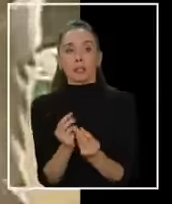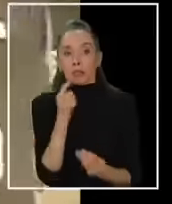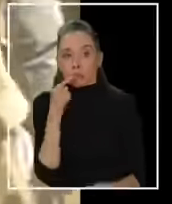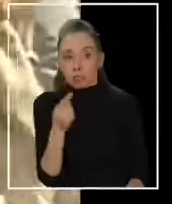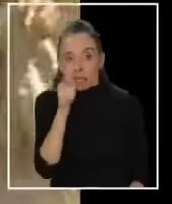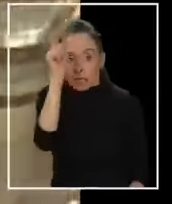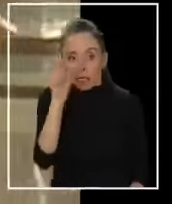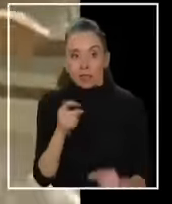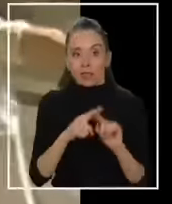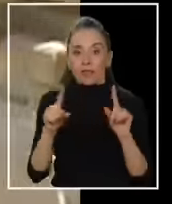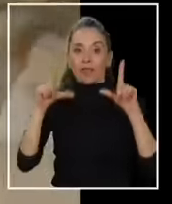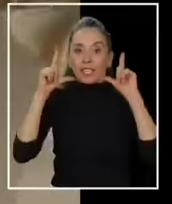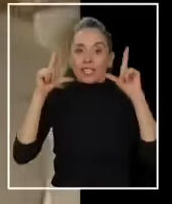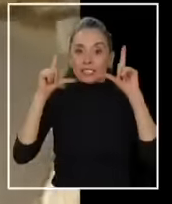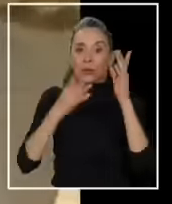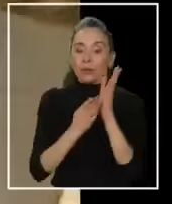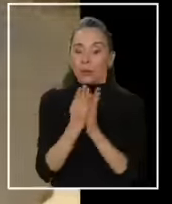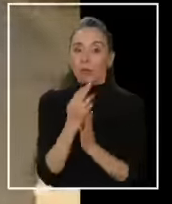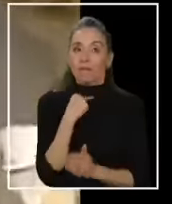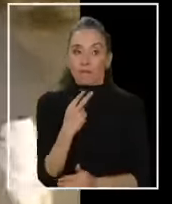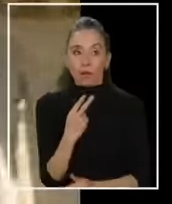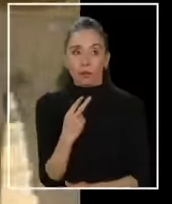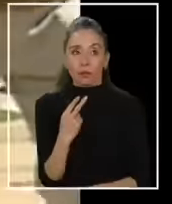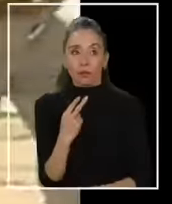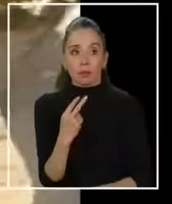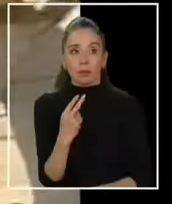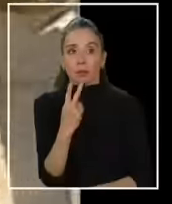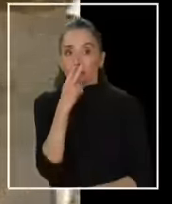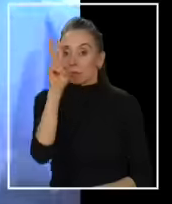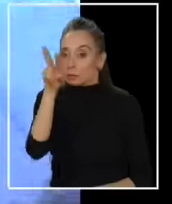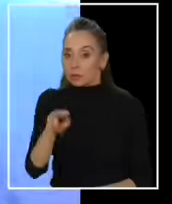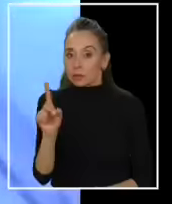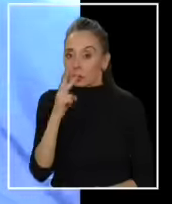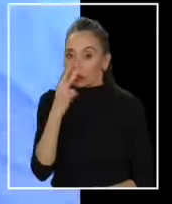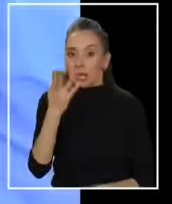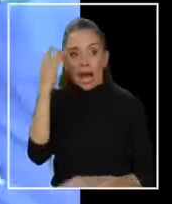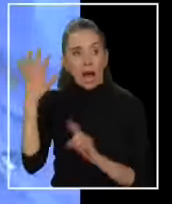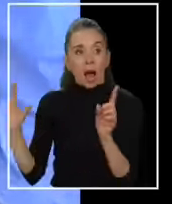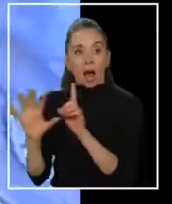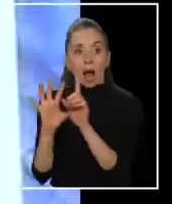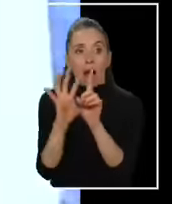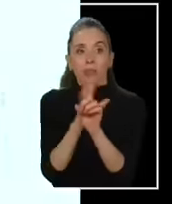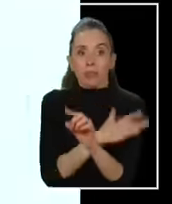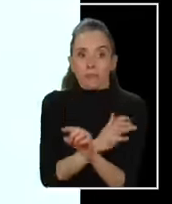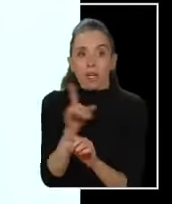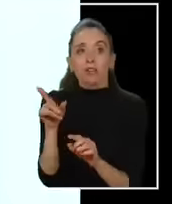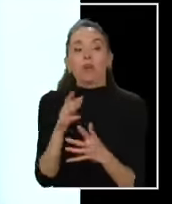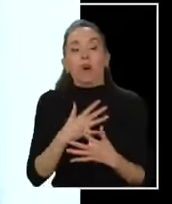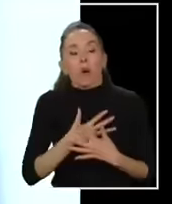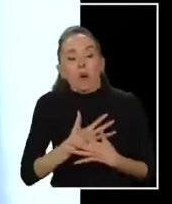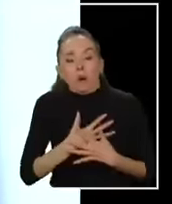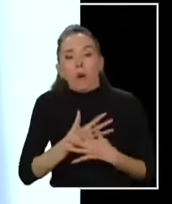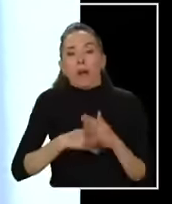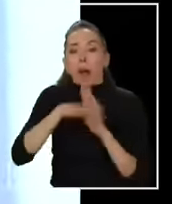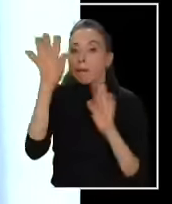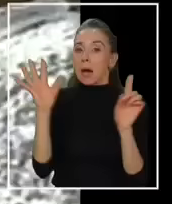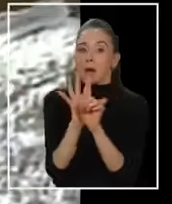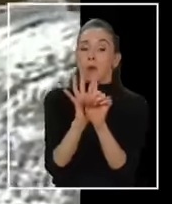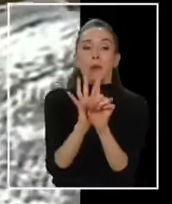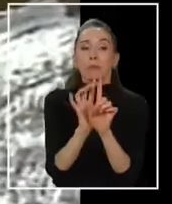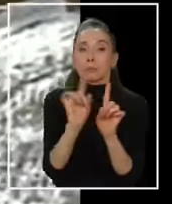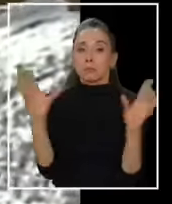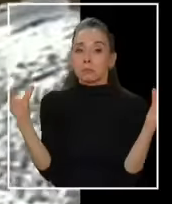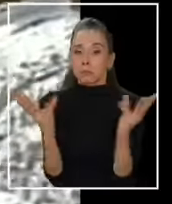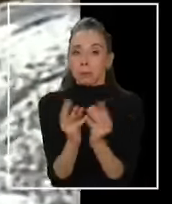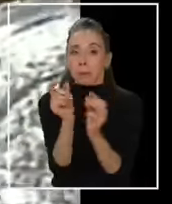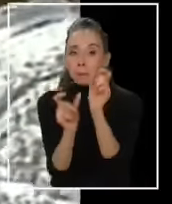ya no es la figura estelar de los comienzos. Lo cierto es que no apreciamos en él el fervor y el recogimiento de la mayoría. Mientras tanto,